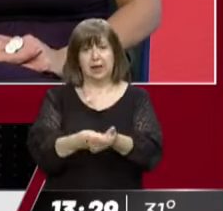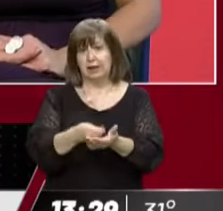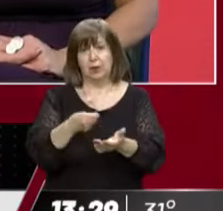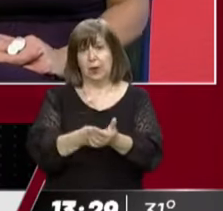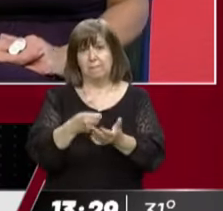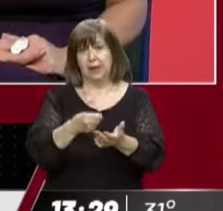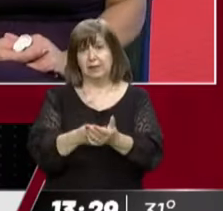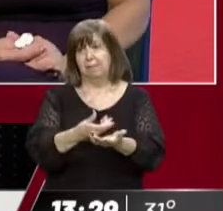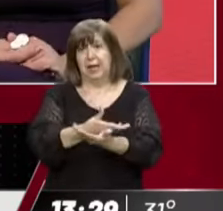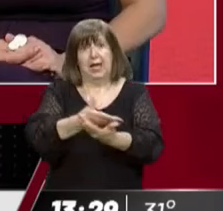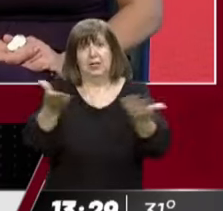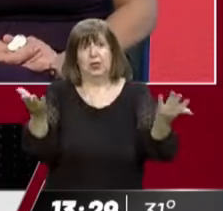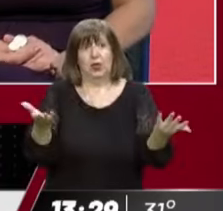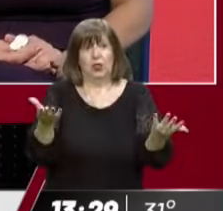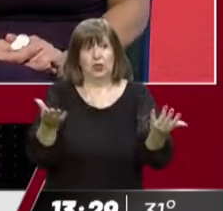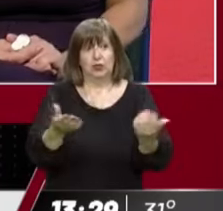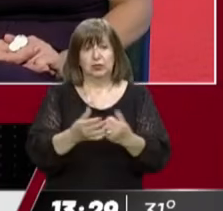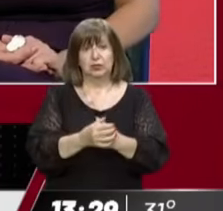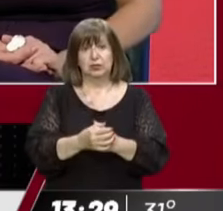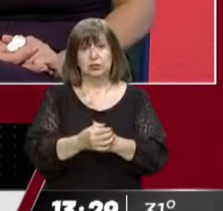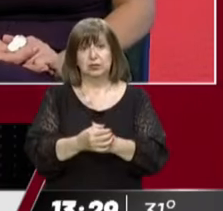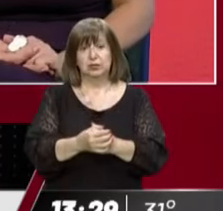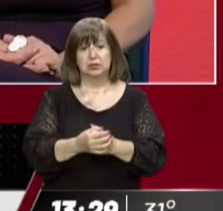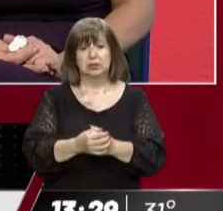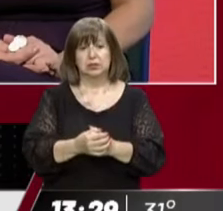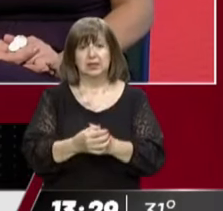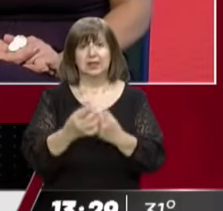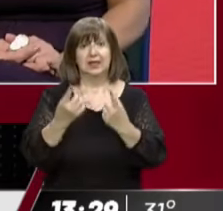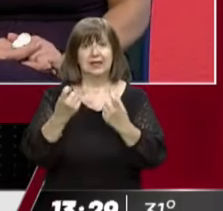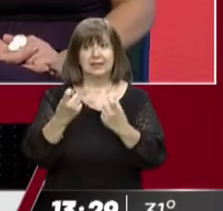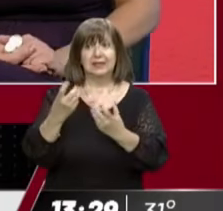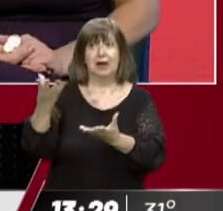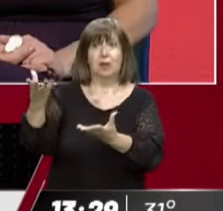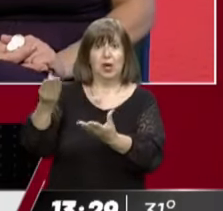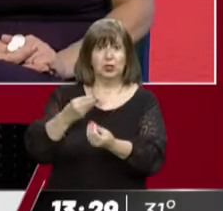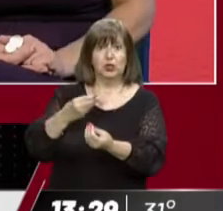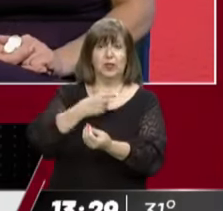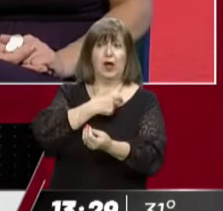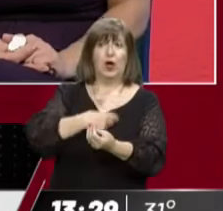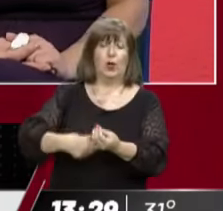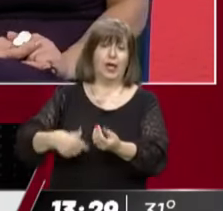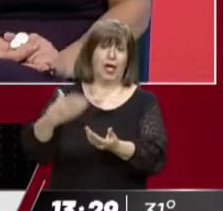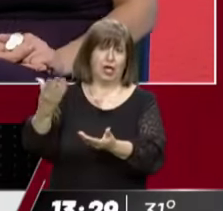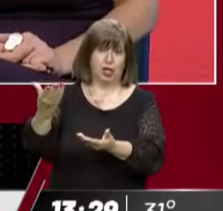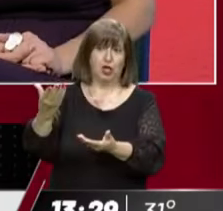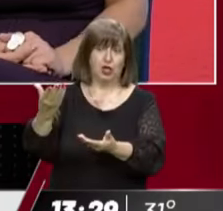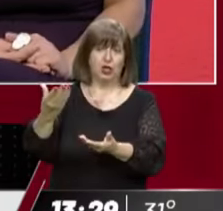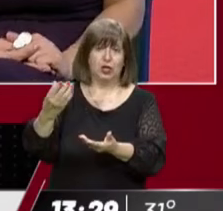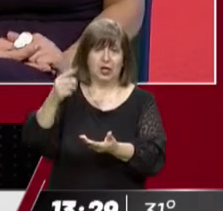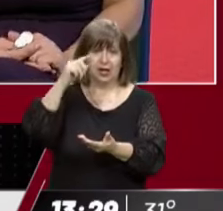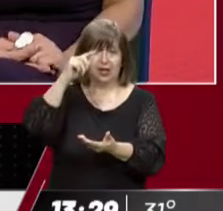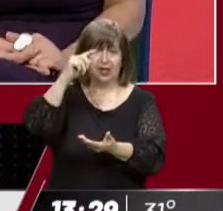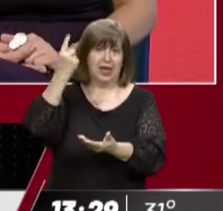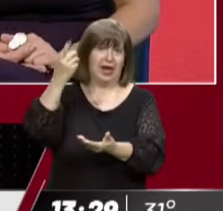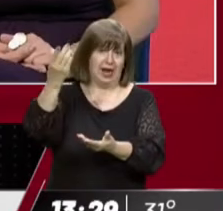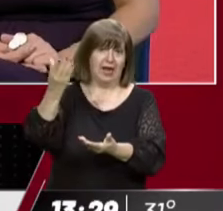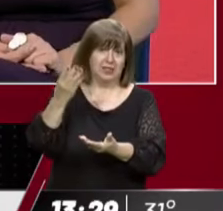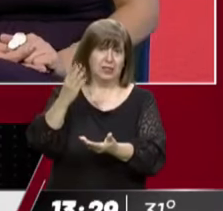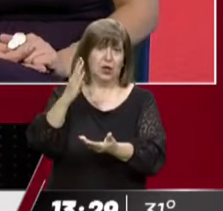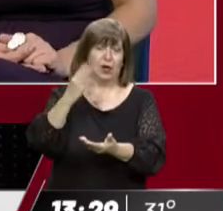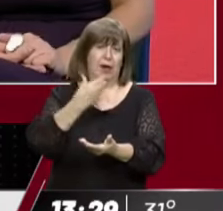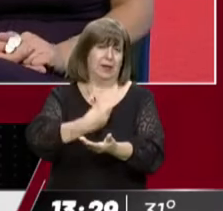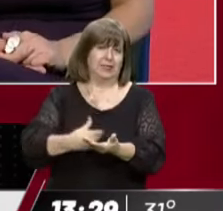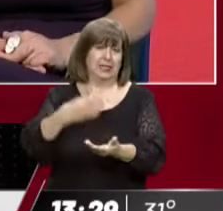alcaldesa lo que la alcaldesa está diciendo es necesitamos ayuda del gobierno nacional, o sea, está pidiendo recursos. Claro. Pero sí, es verdad,